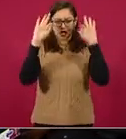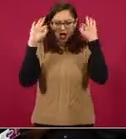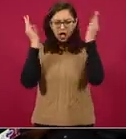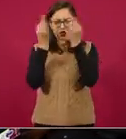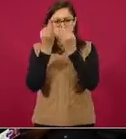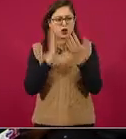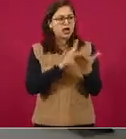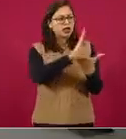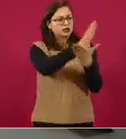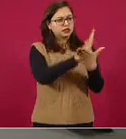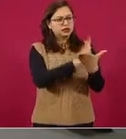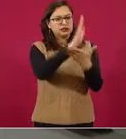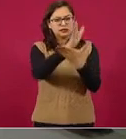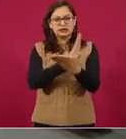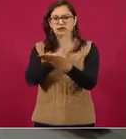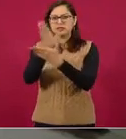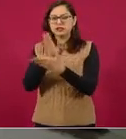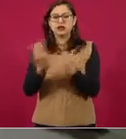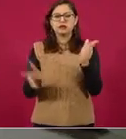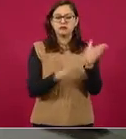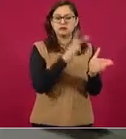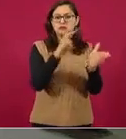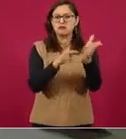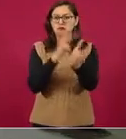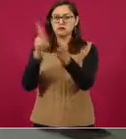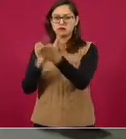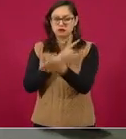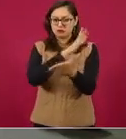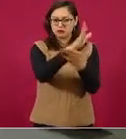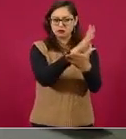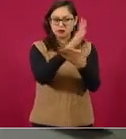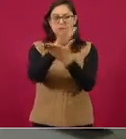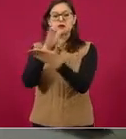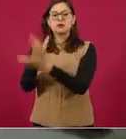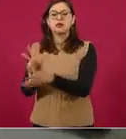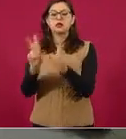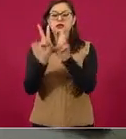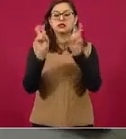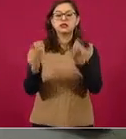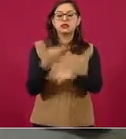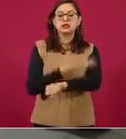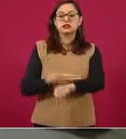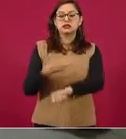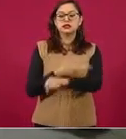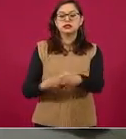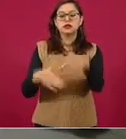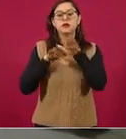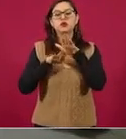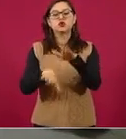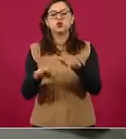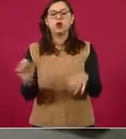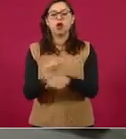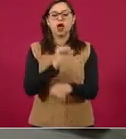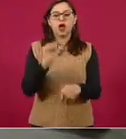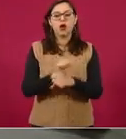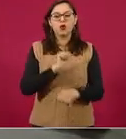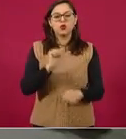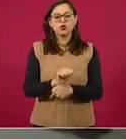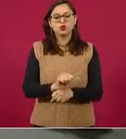información precisa sobre este procedimiento de regularización de los carros llamados